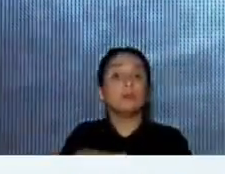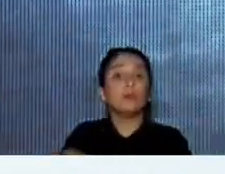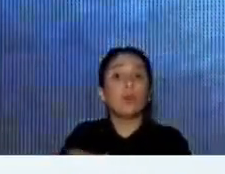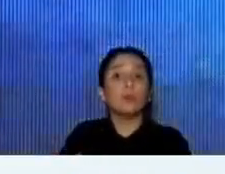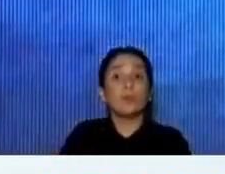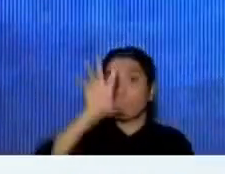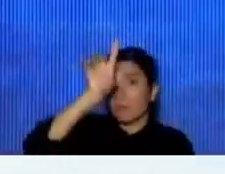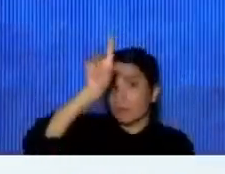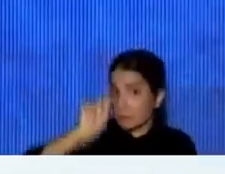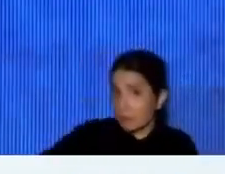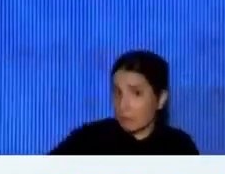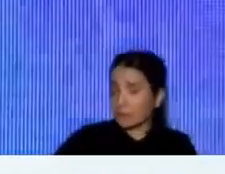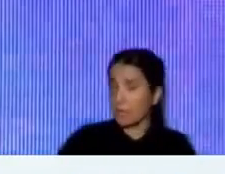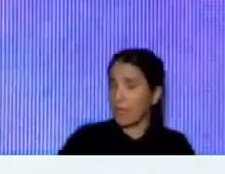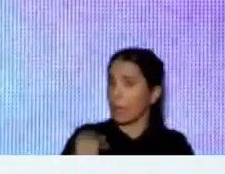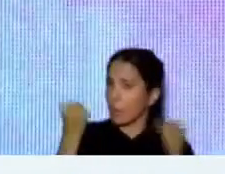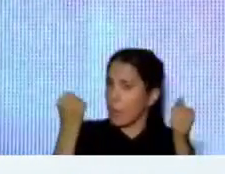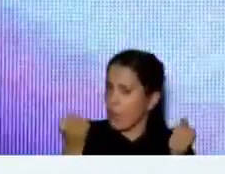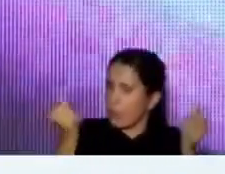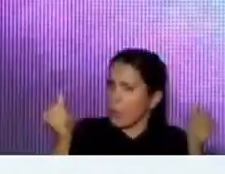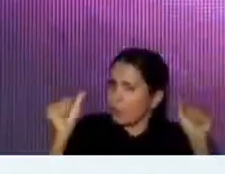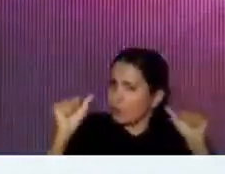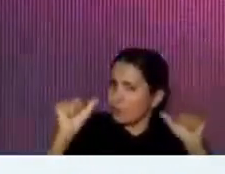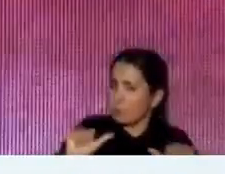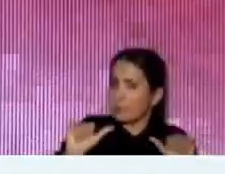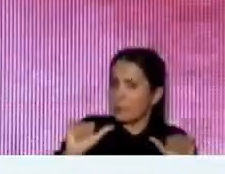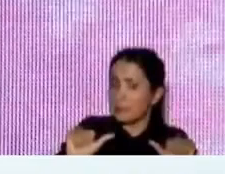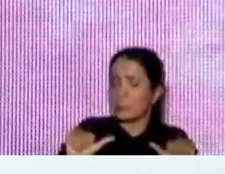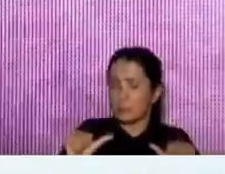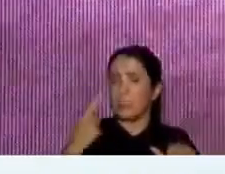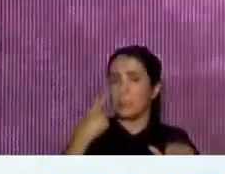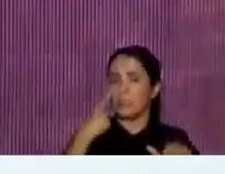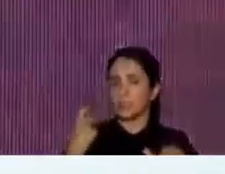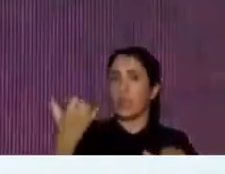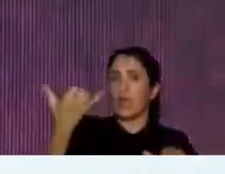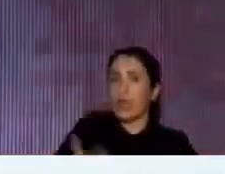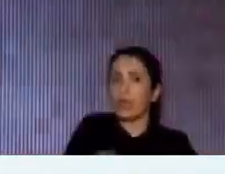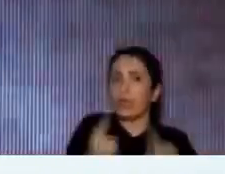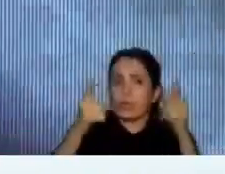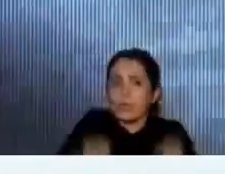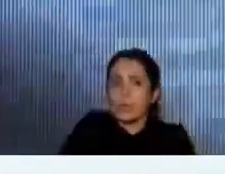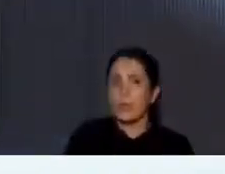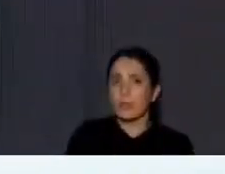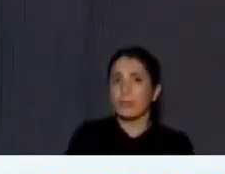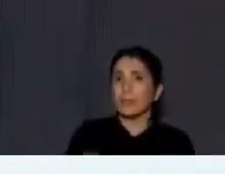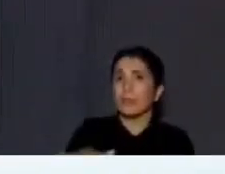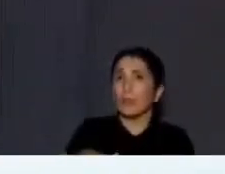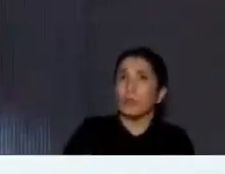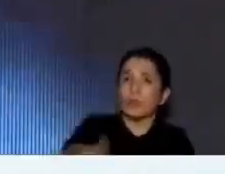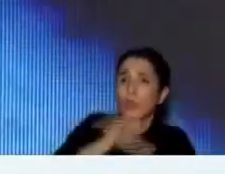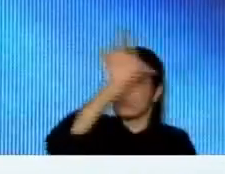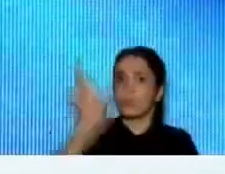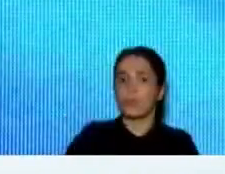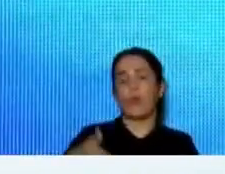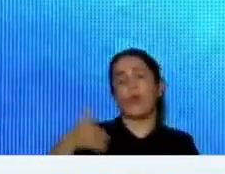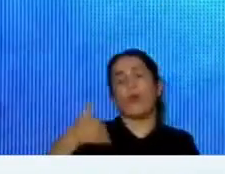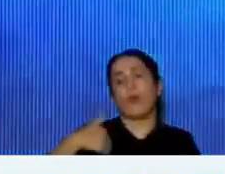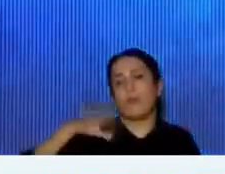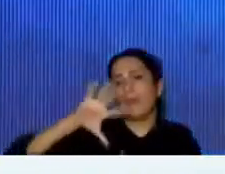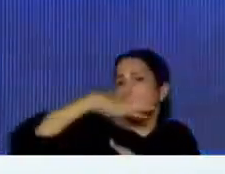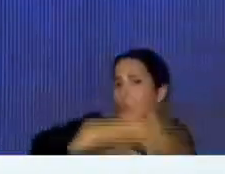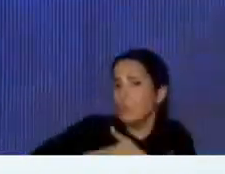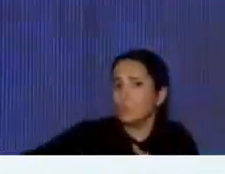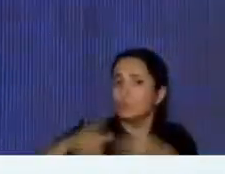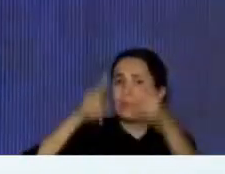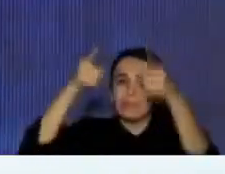que está empezando a conocer lo que es el tramo de las discusiones electorales,